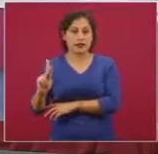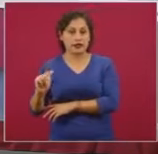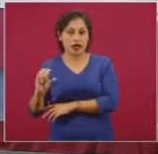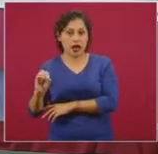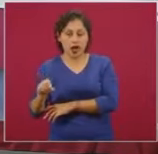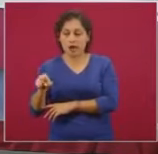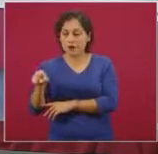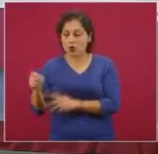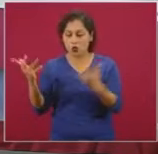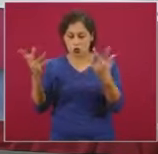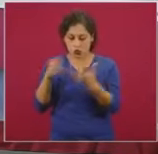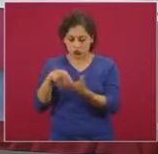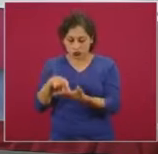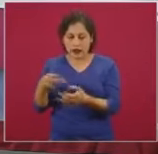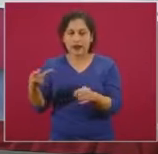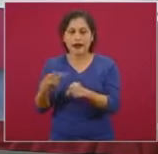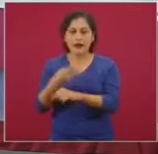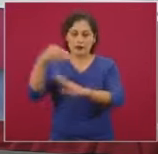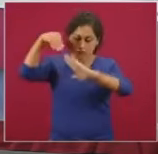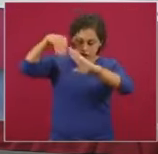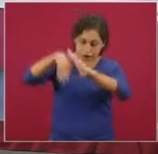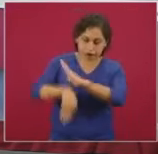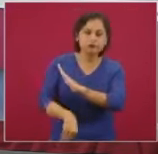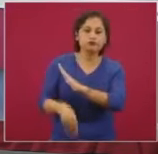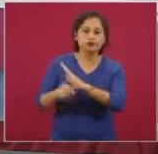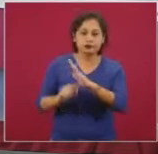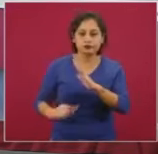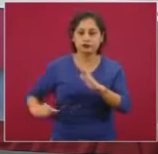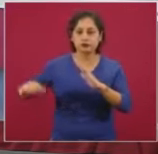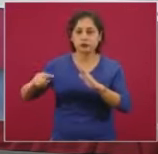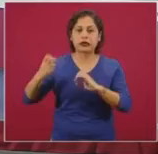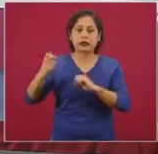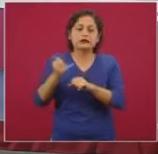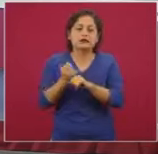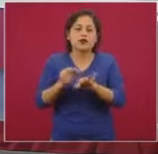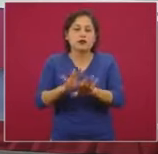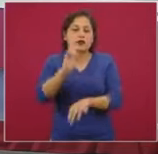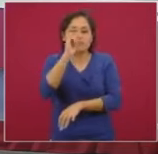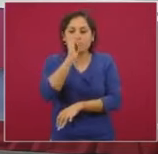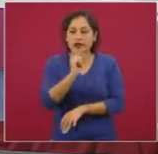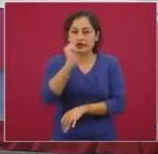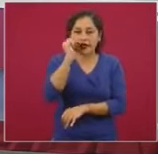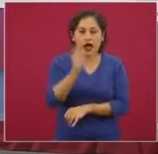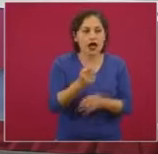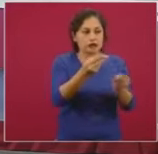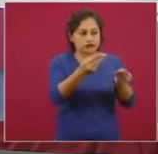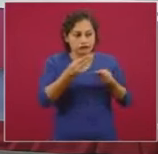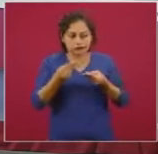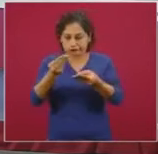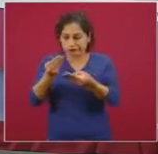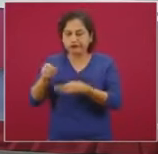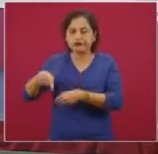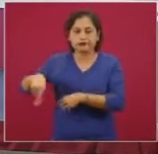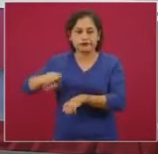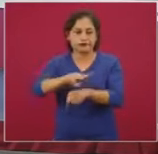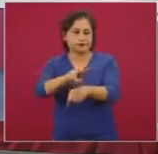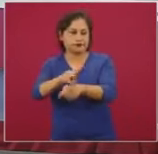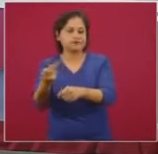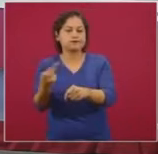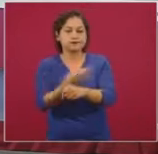a las entidades para ver cómo este reflejo, que seguramente es un subregistro en las últimas semanas, se puede ir corrigiendo para las